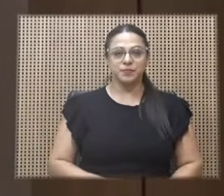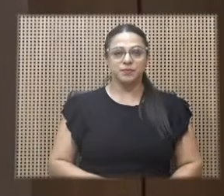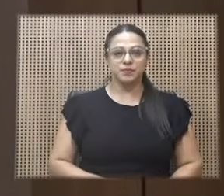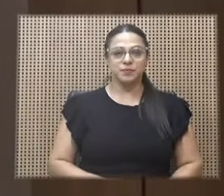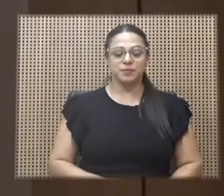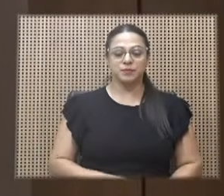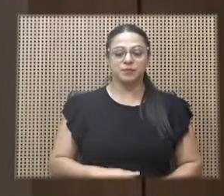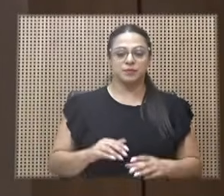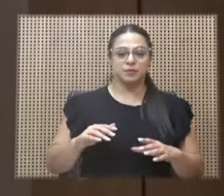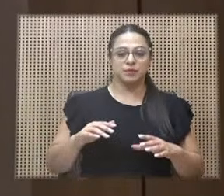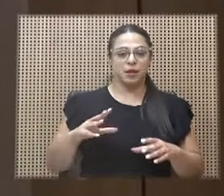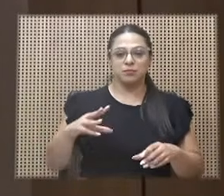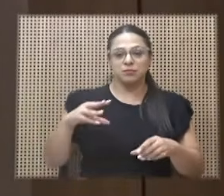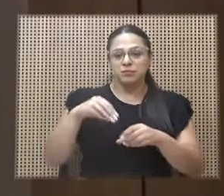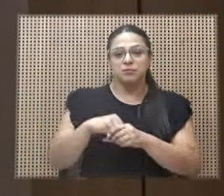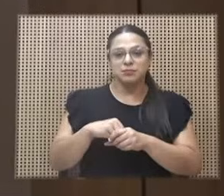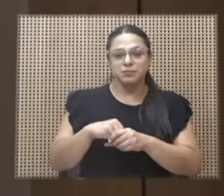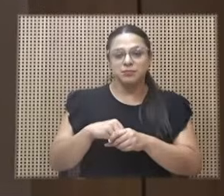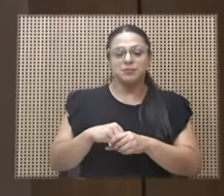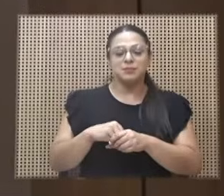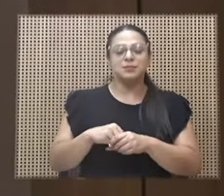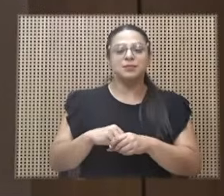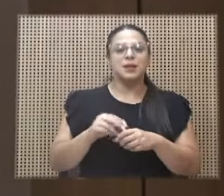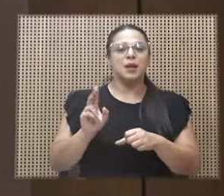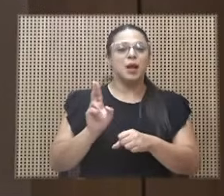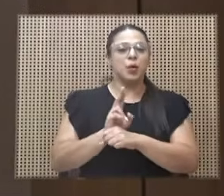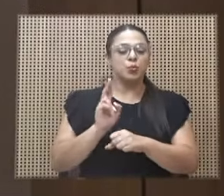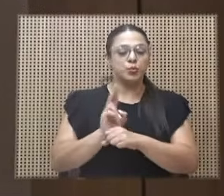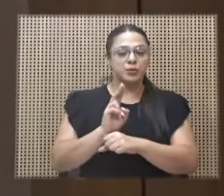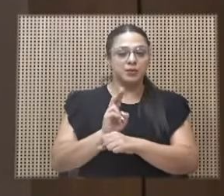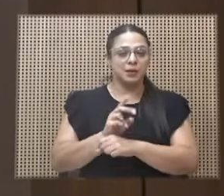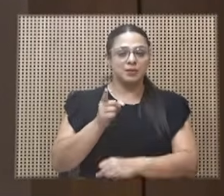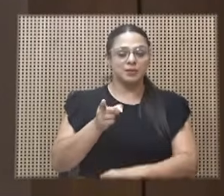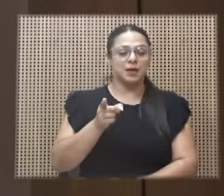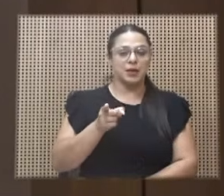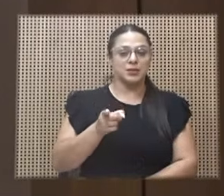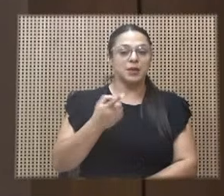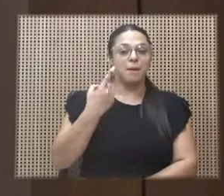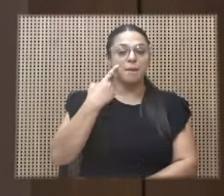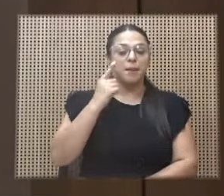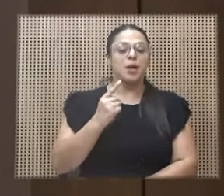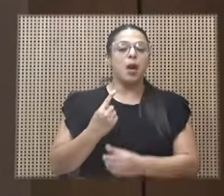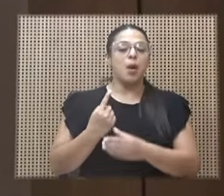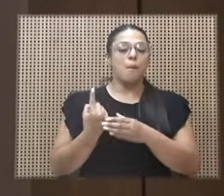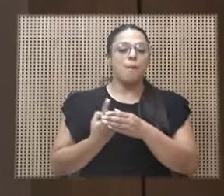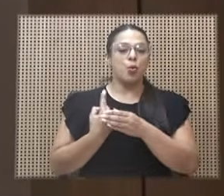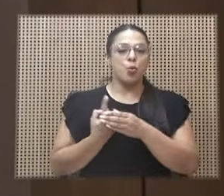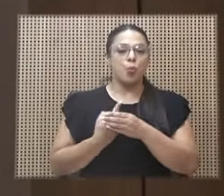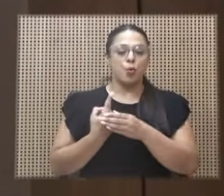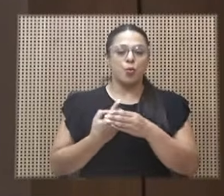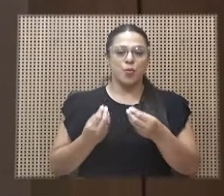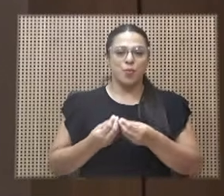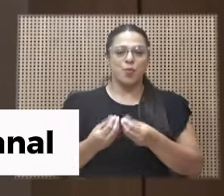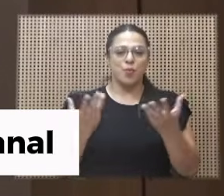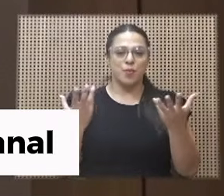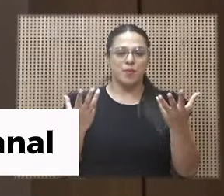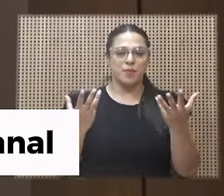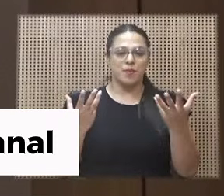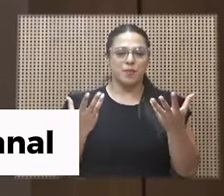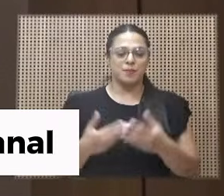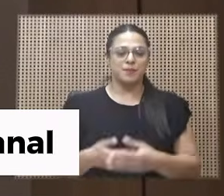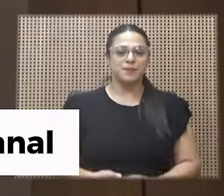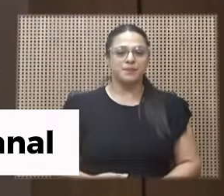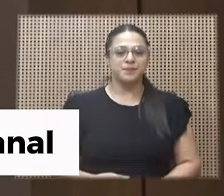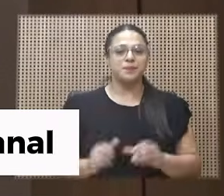No se excluye la utilización de esta figura para monopolios públicos. Se